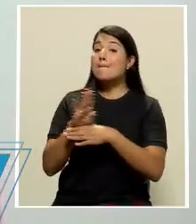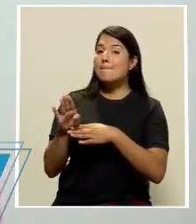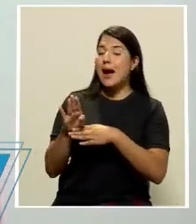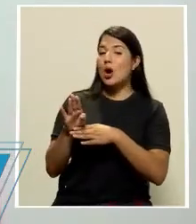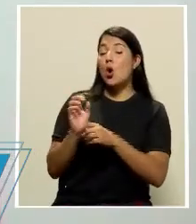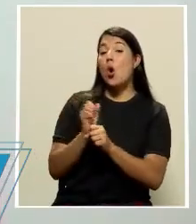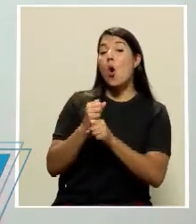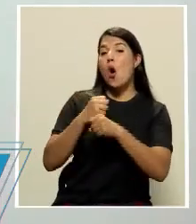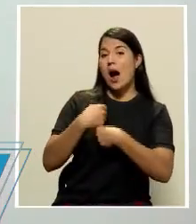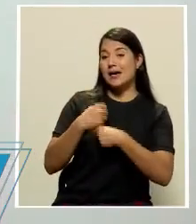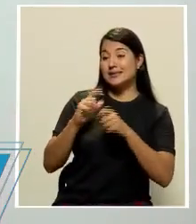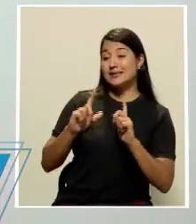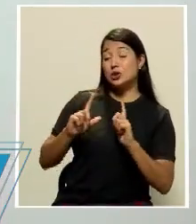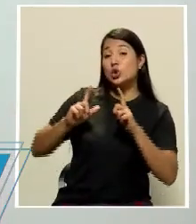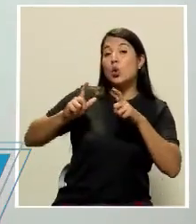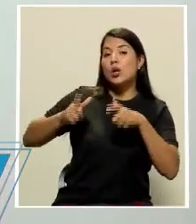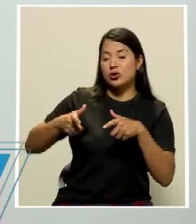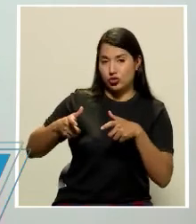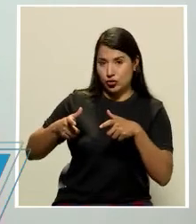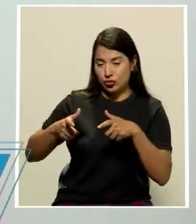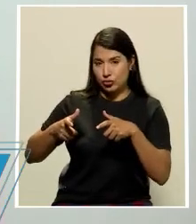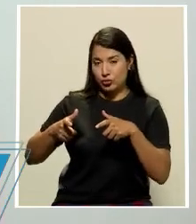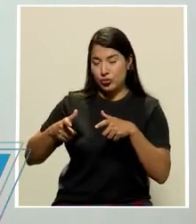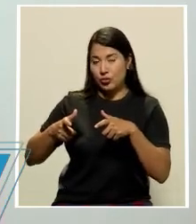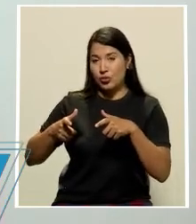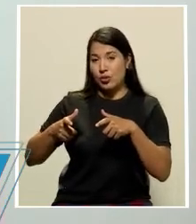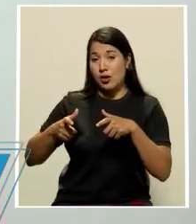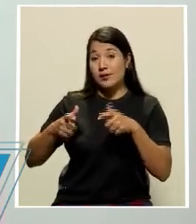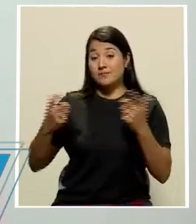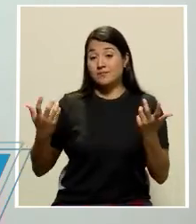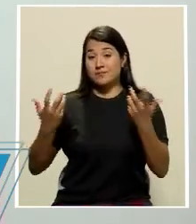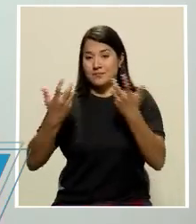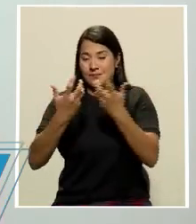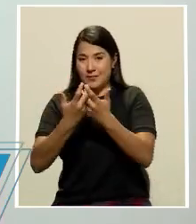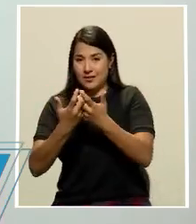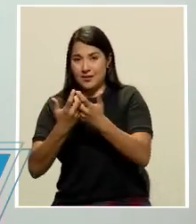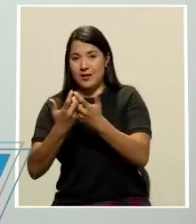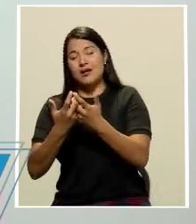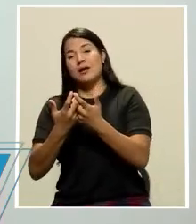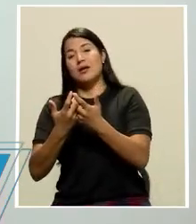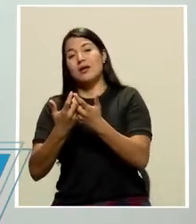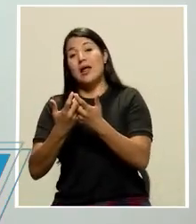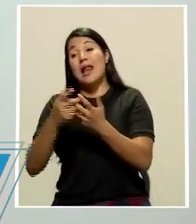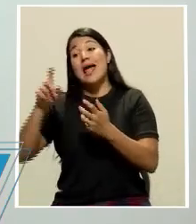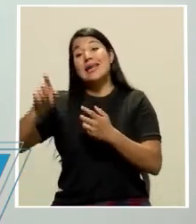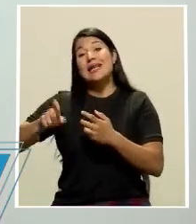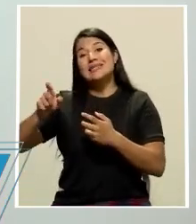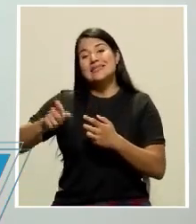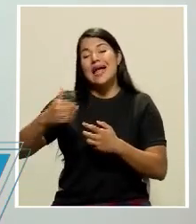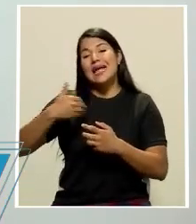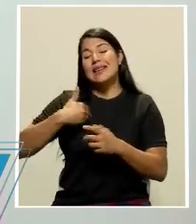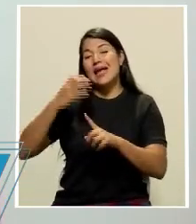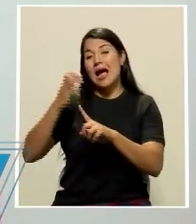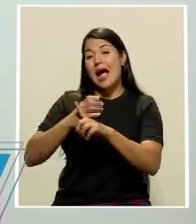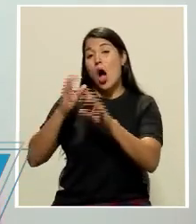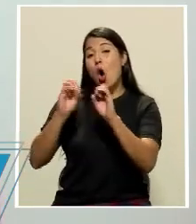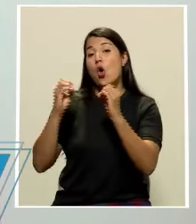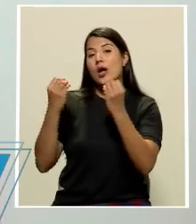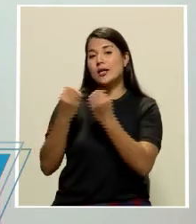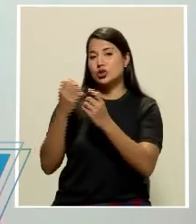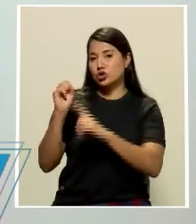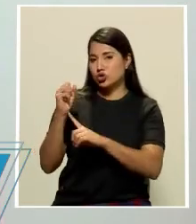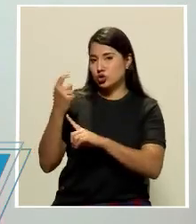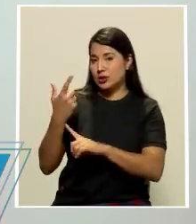realiza donaciones con base en los requerimientos que tengan estas organizaciones sociales. Nosotros